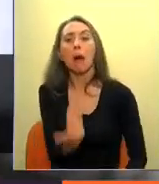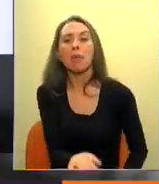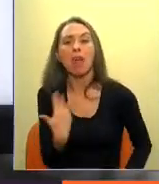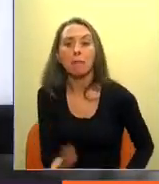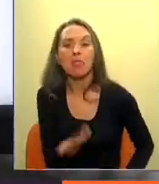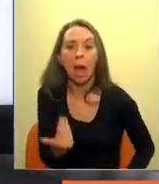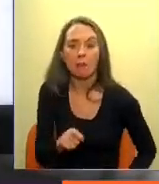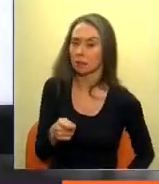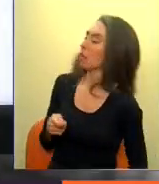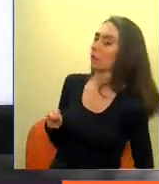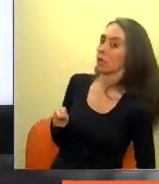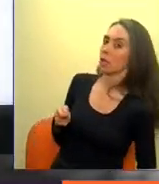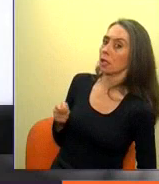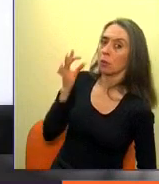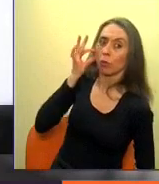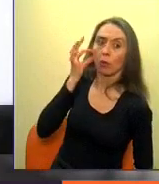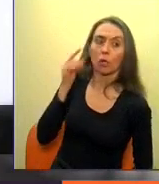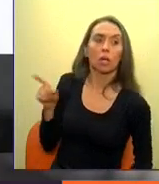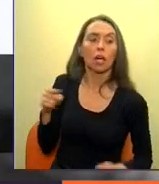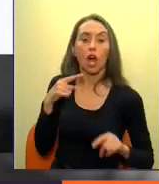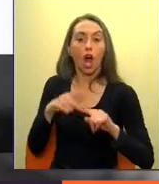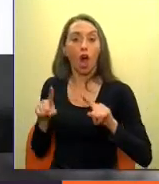y luego